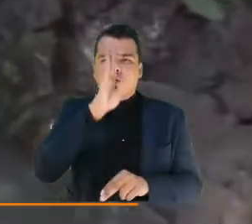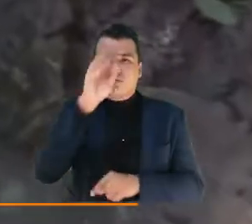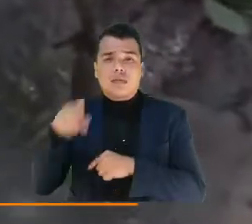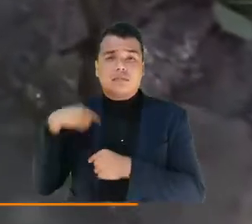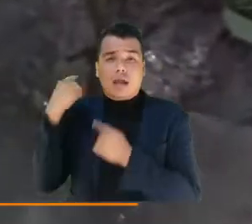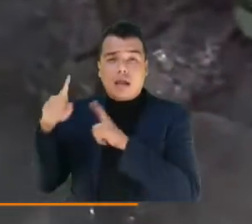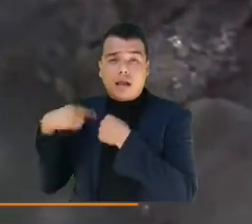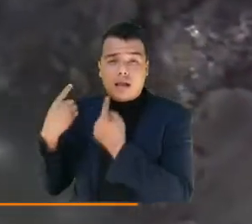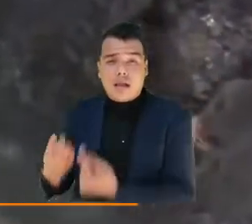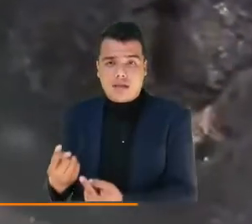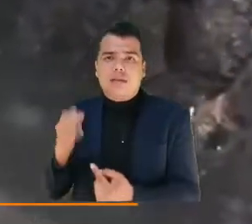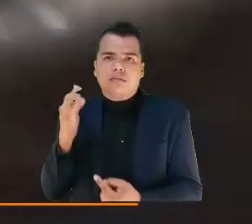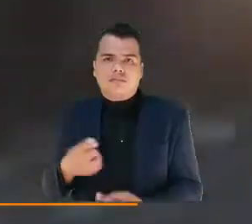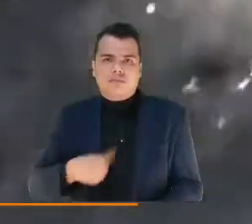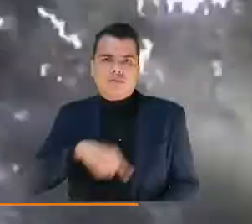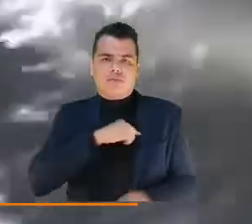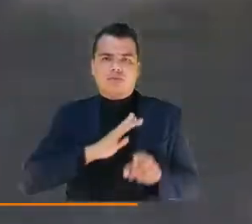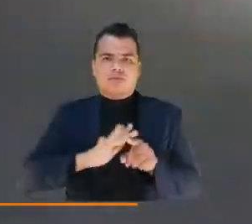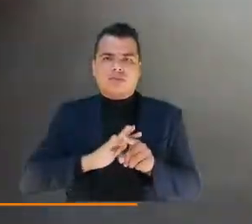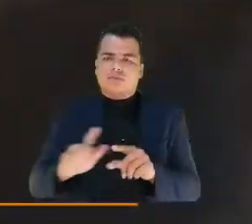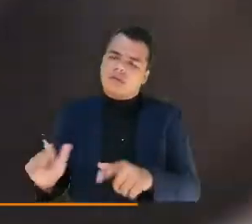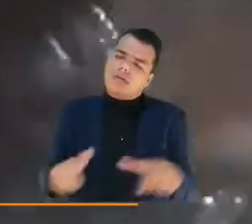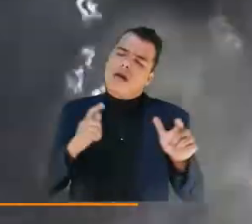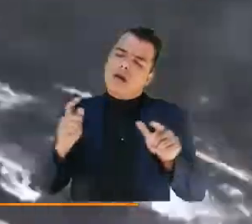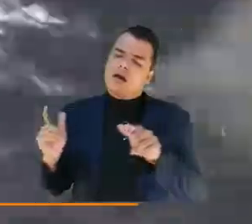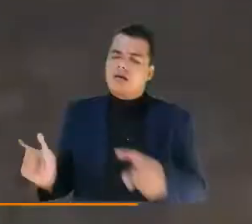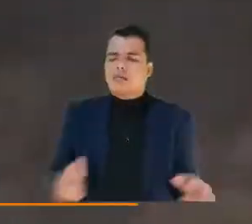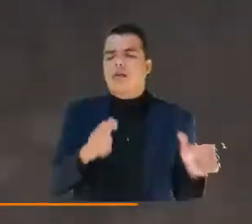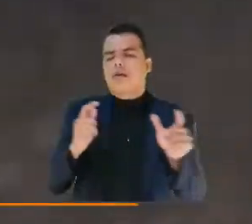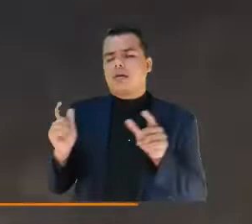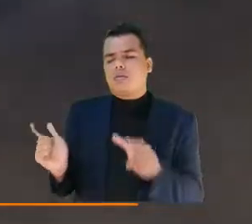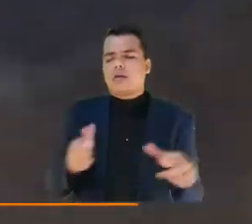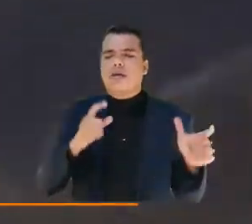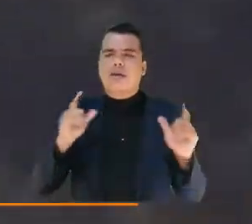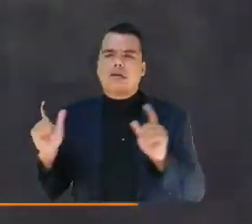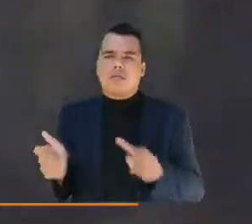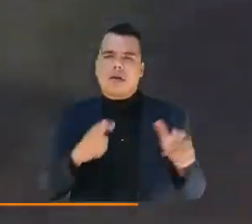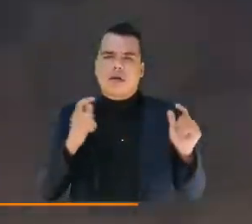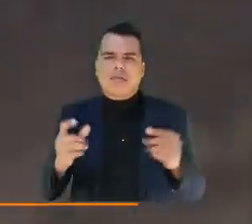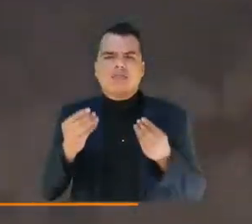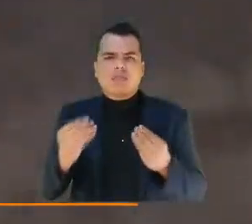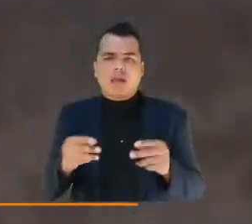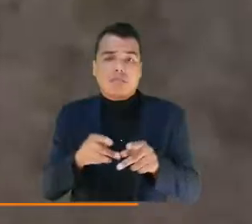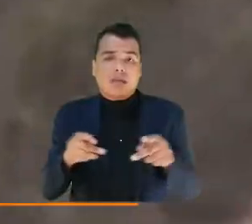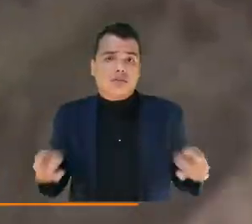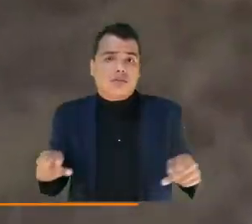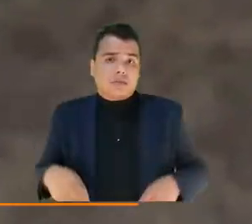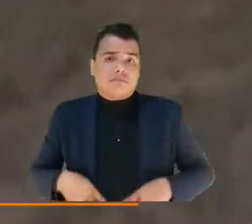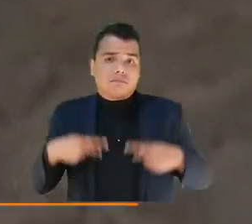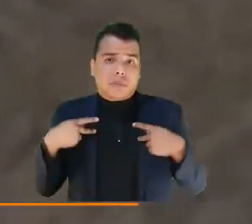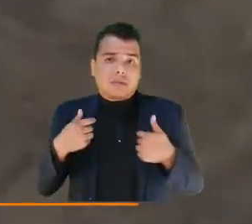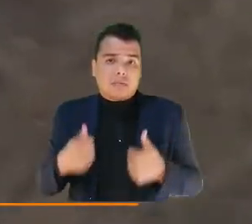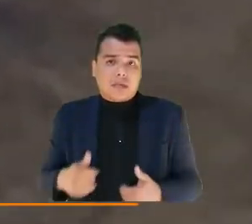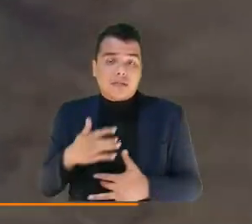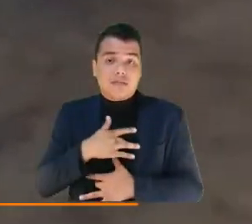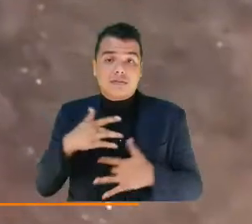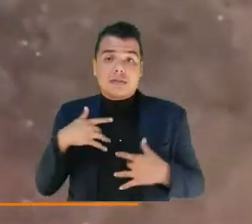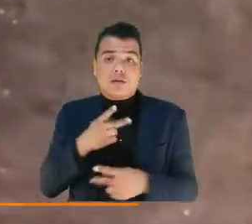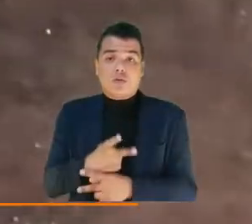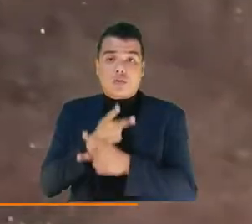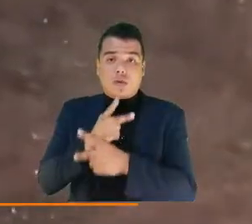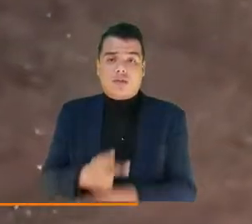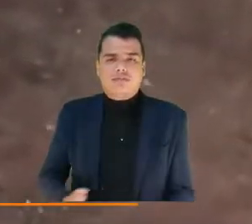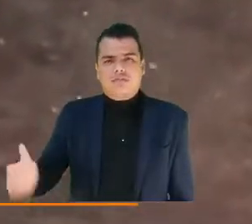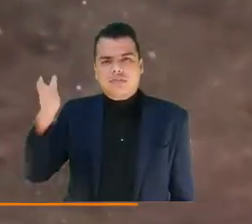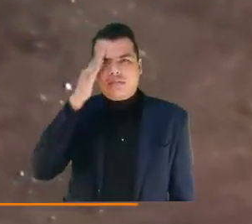y ancestrales de la minería, del barequeo que se hacía y que le permitía a la gente por lo menos cuidar la salud.